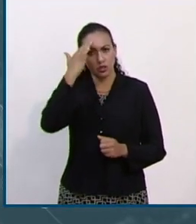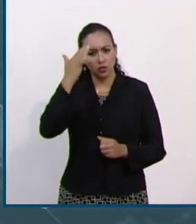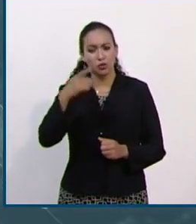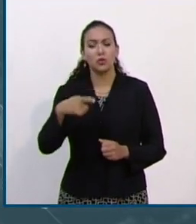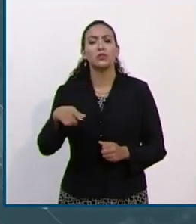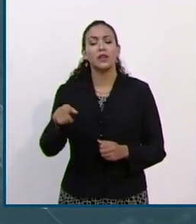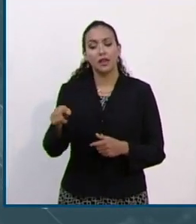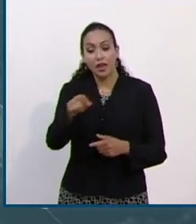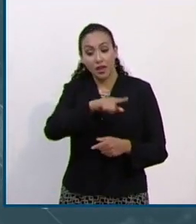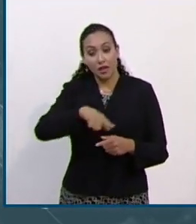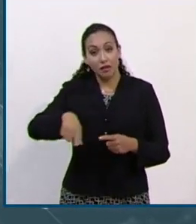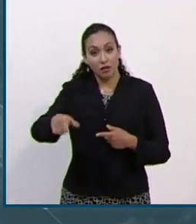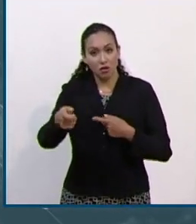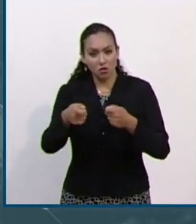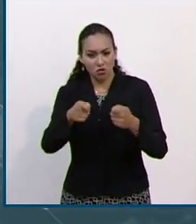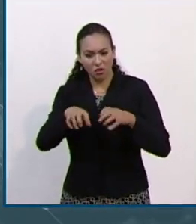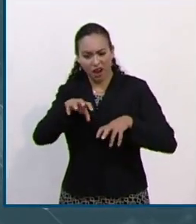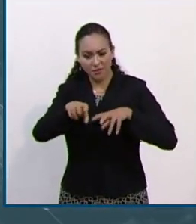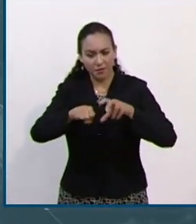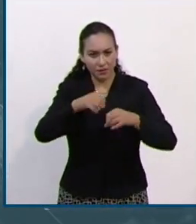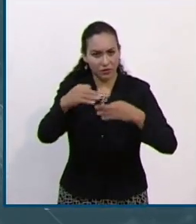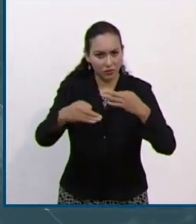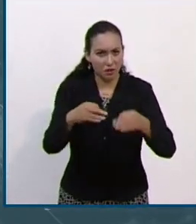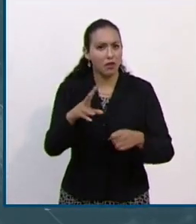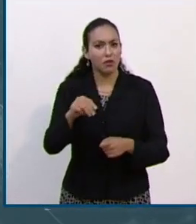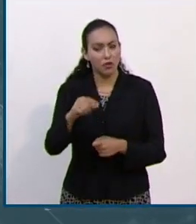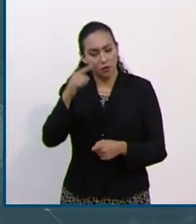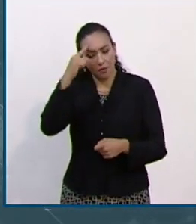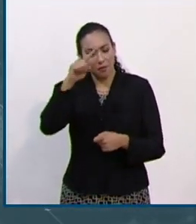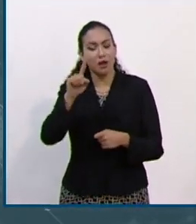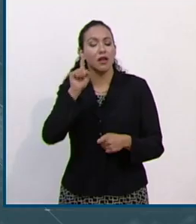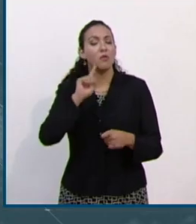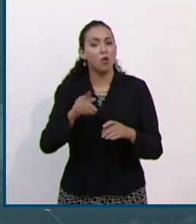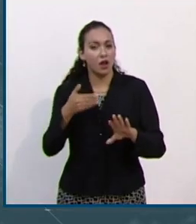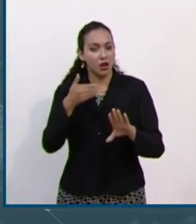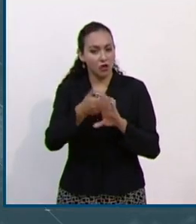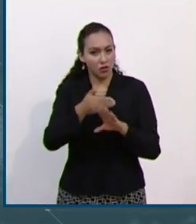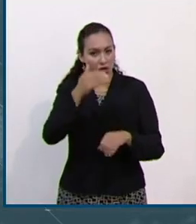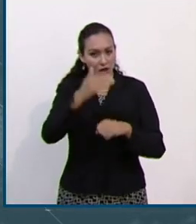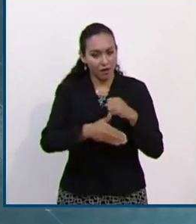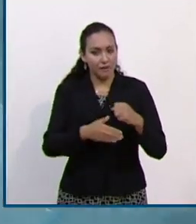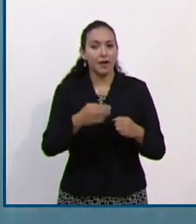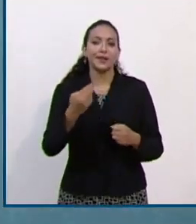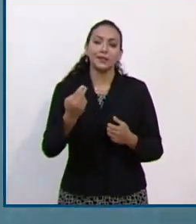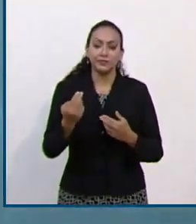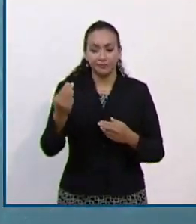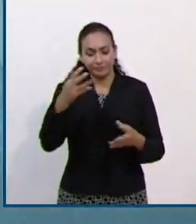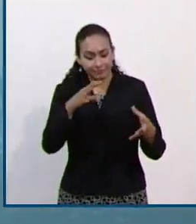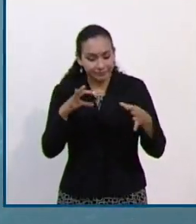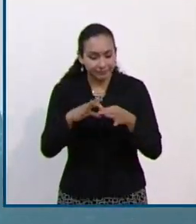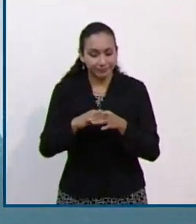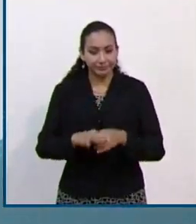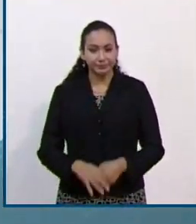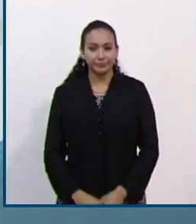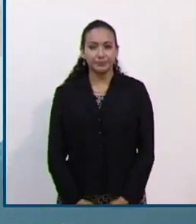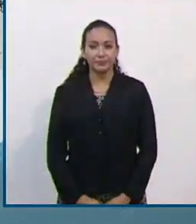el monopolio de la solución para poner fin a la violencia en contra de las mujeres.